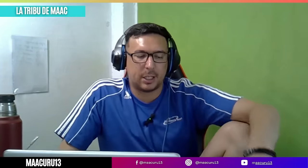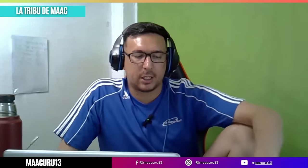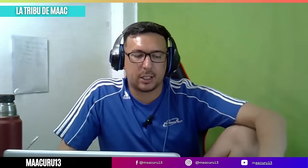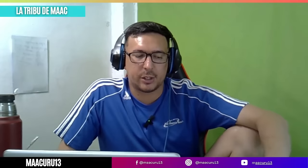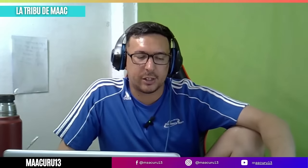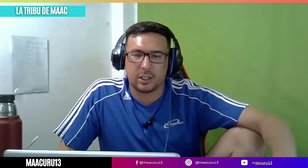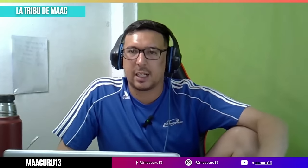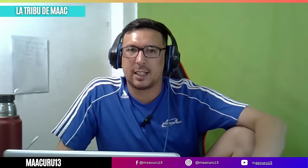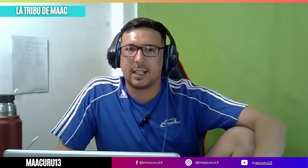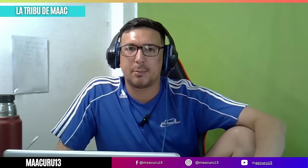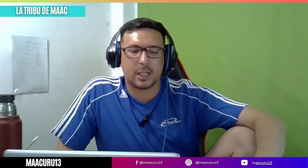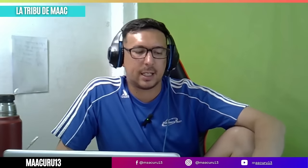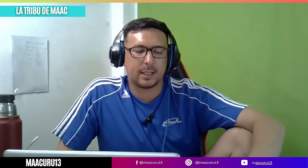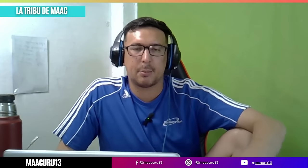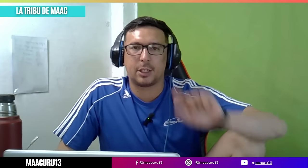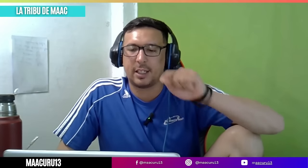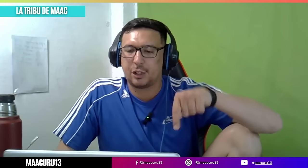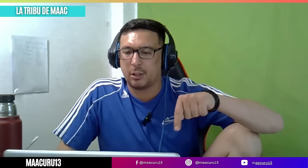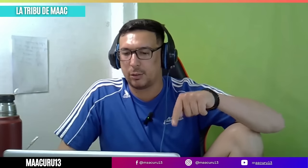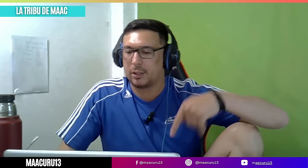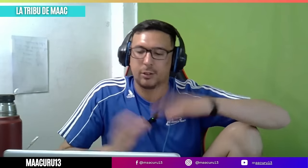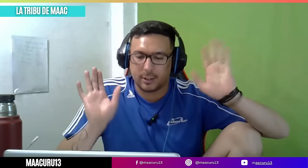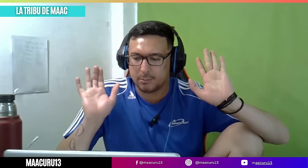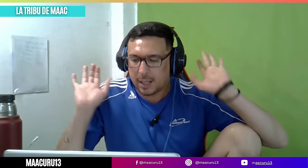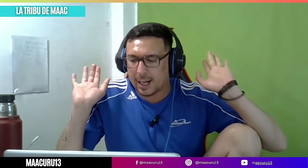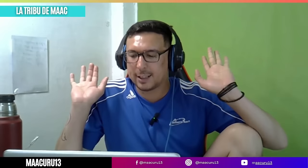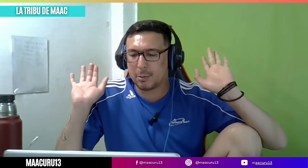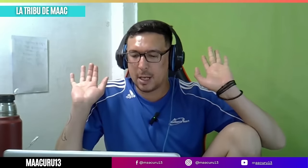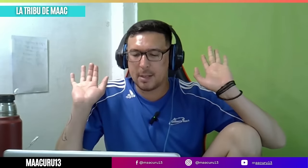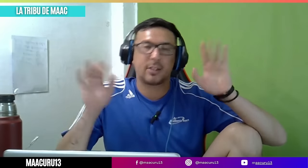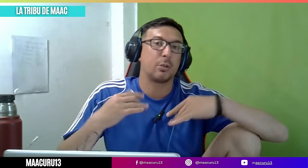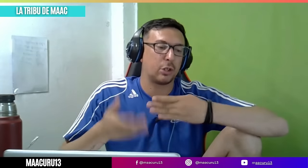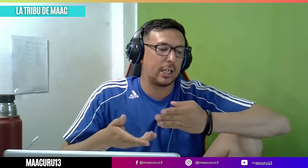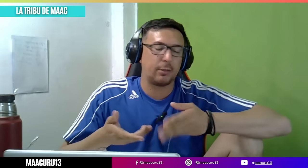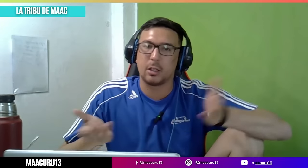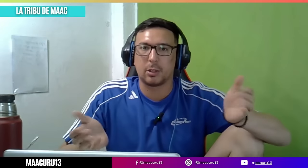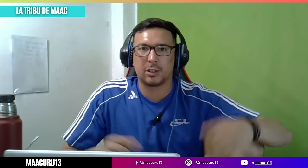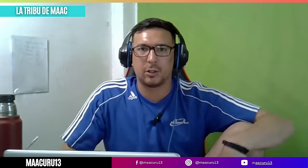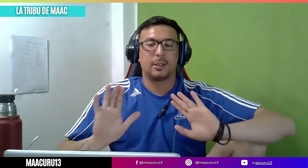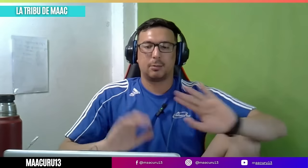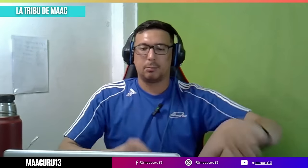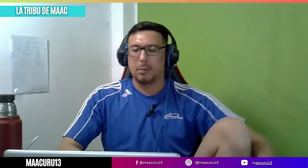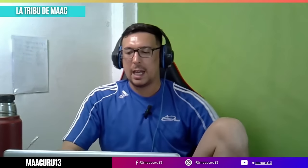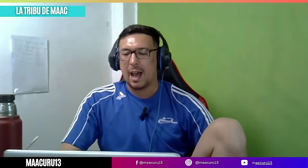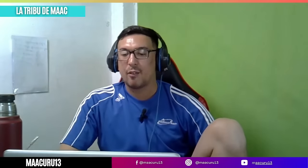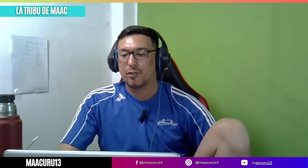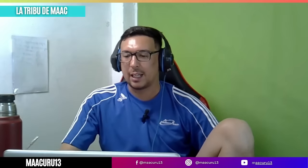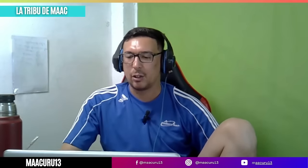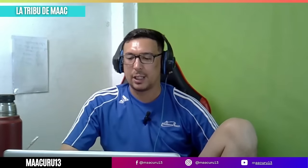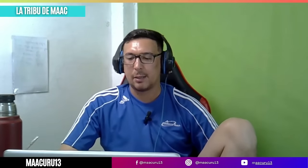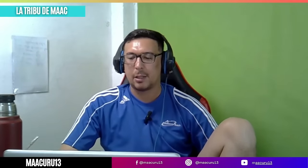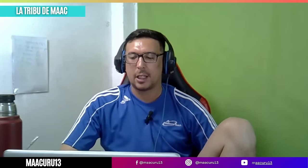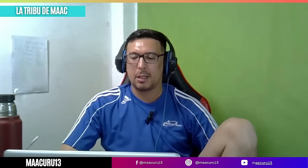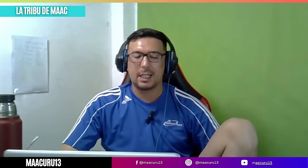me dijeron que no reaccioné al canal de él porque te ponía derecho de autor. Entonces, ante problemas, y como yo le escribí y no me contestó, me abstengo